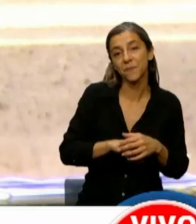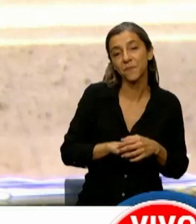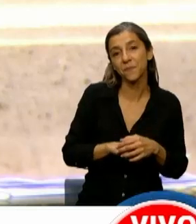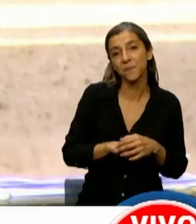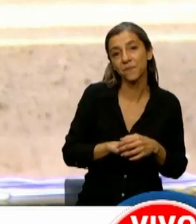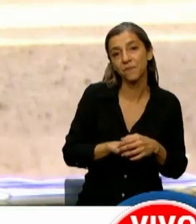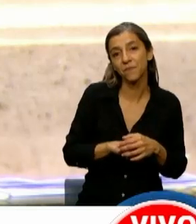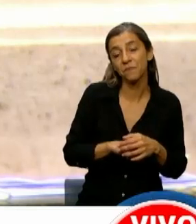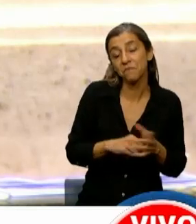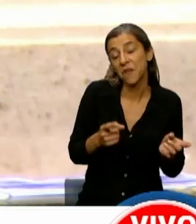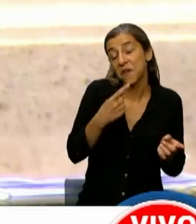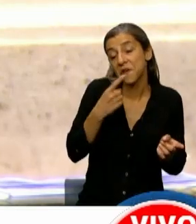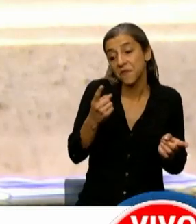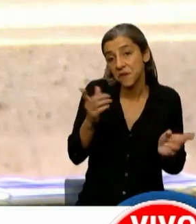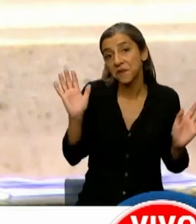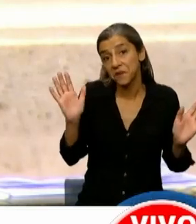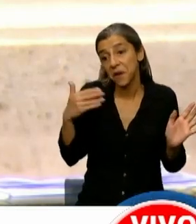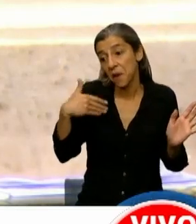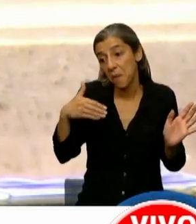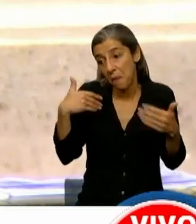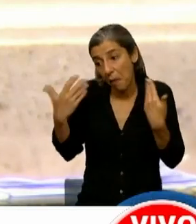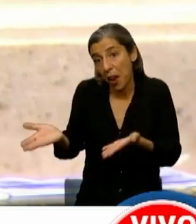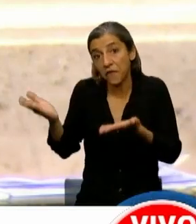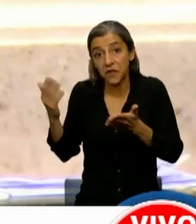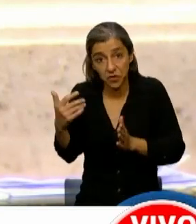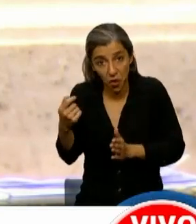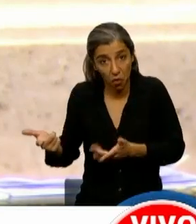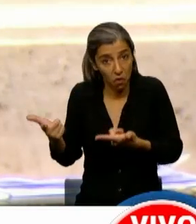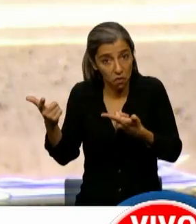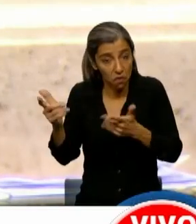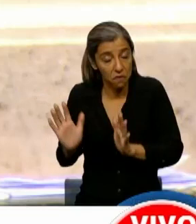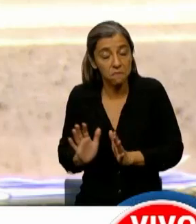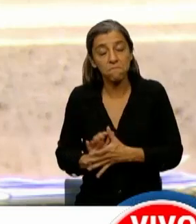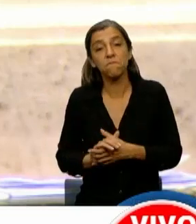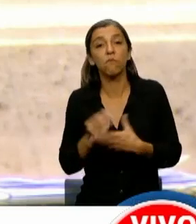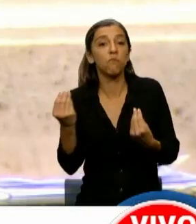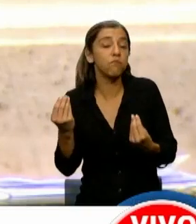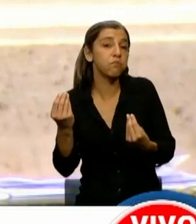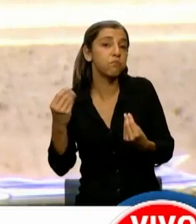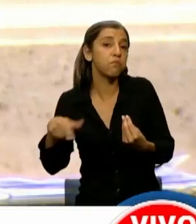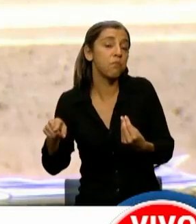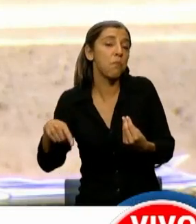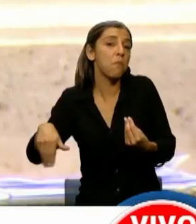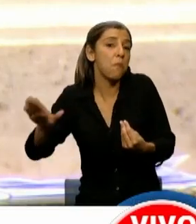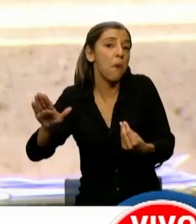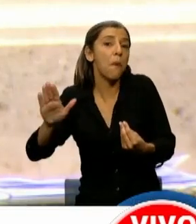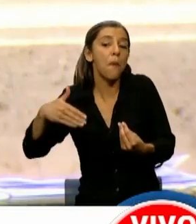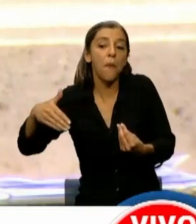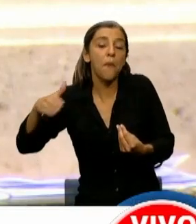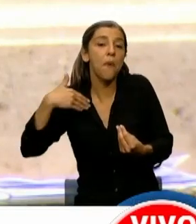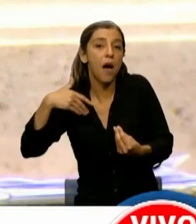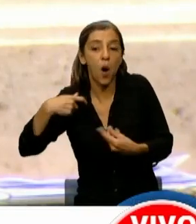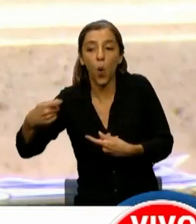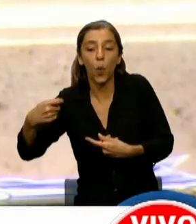va a traer beneficio para ellos porque van a jubilarse con 57